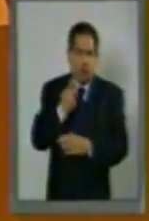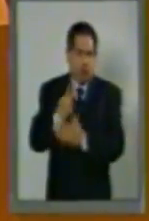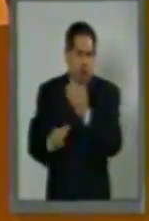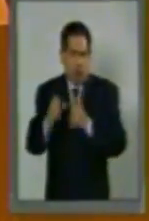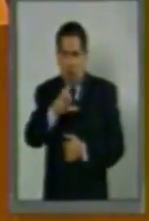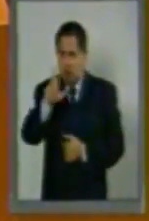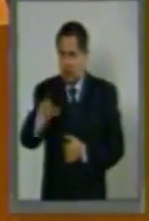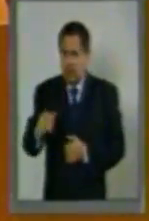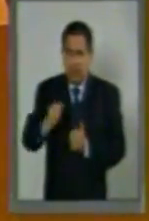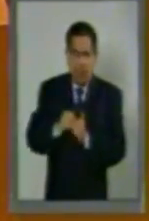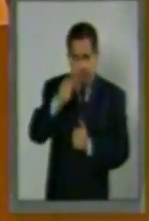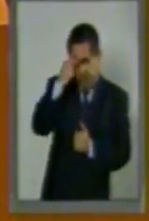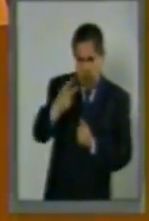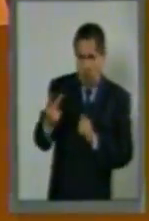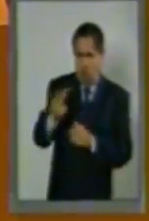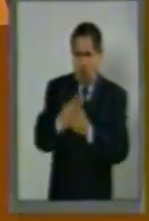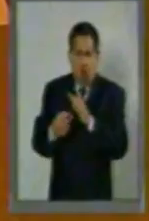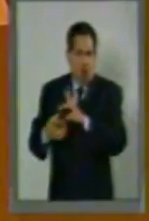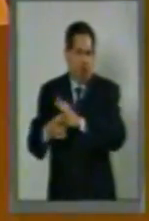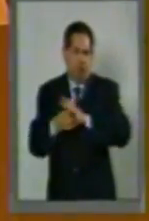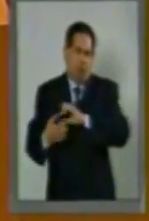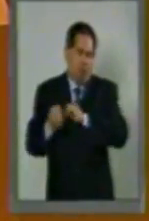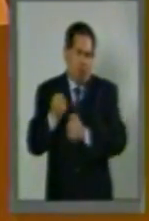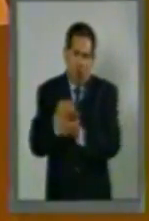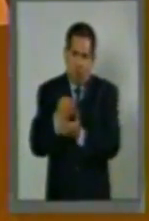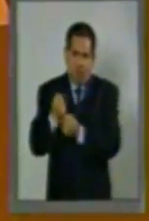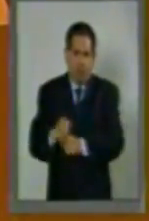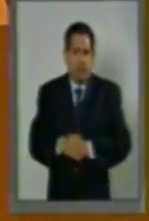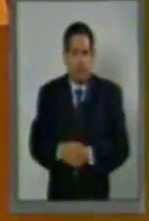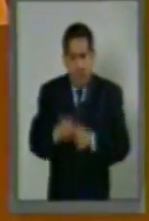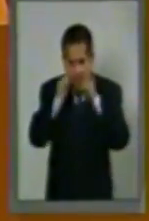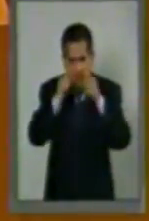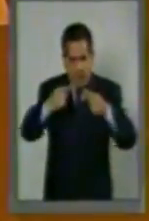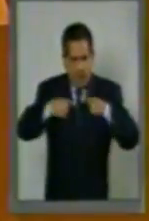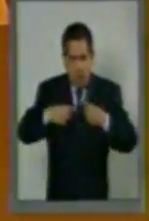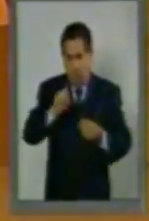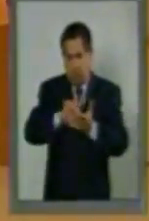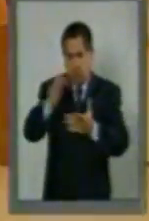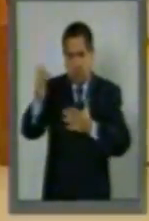fortalecimiento de ambas naciones y economías. Por su atención, muchas gracias.